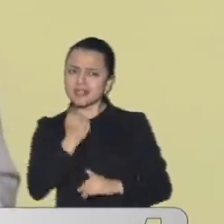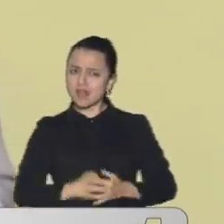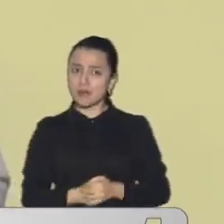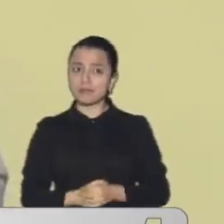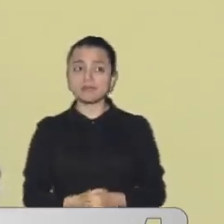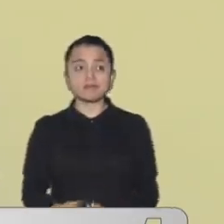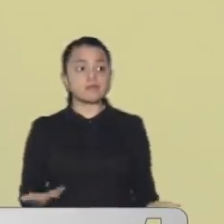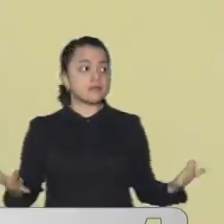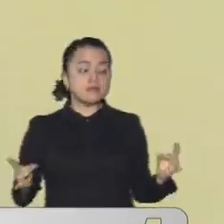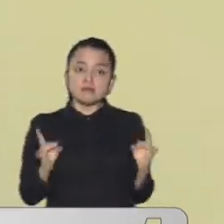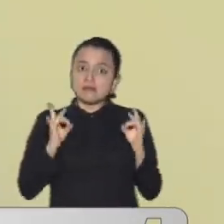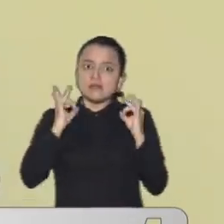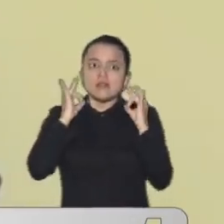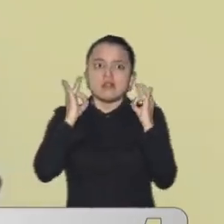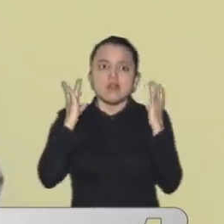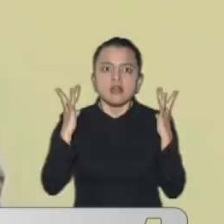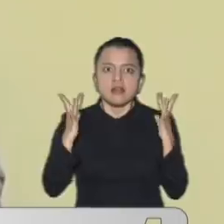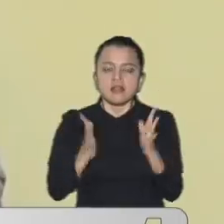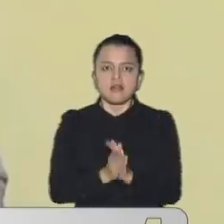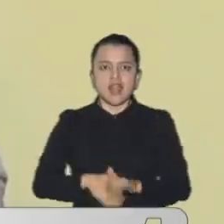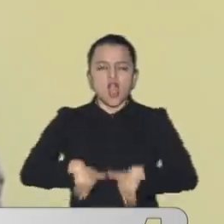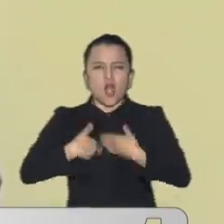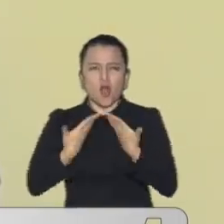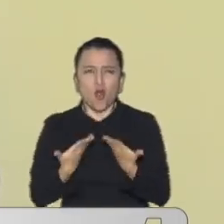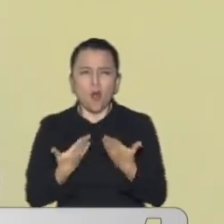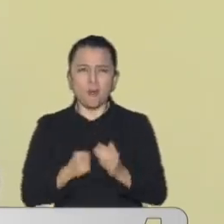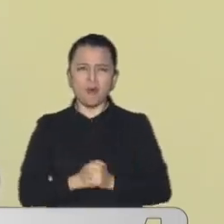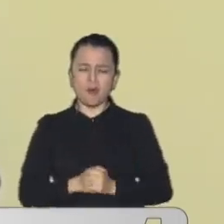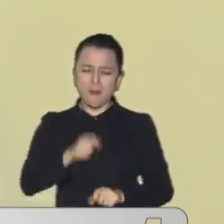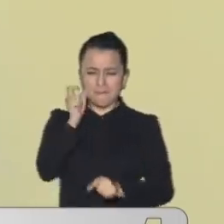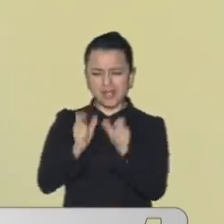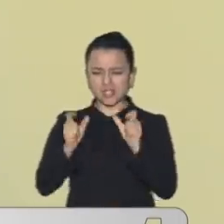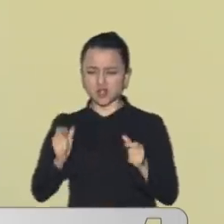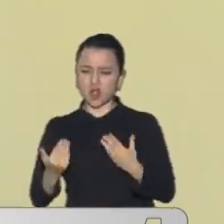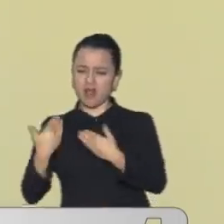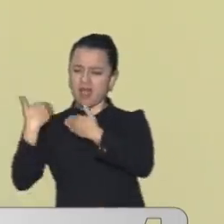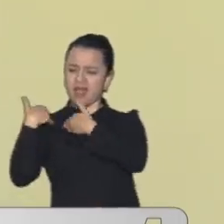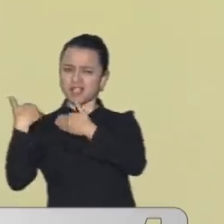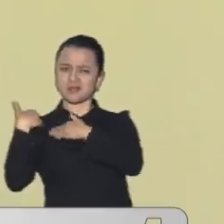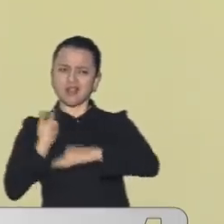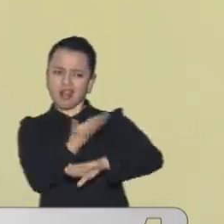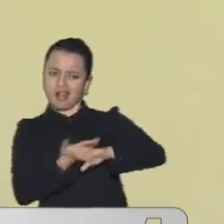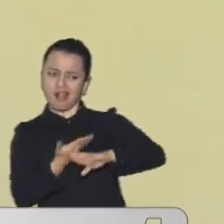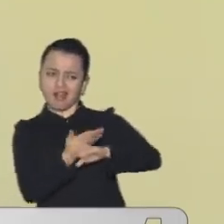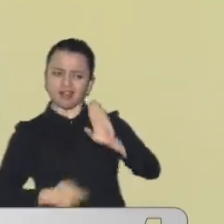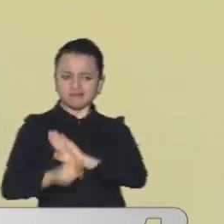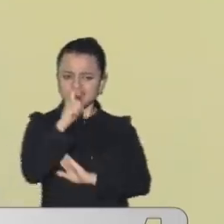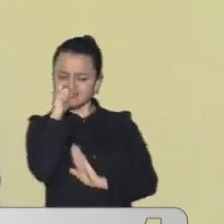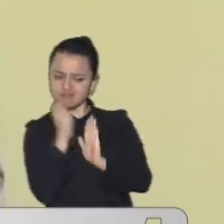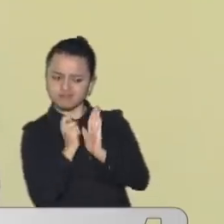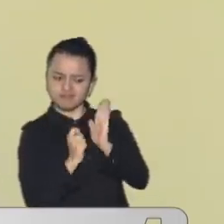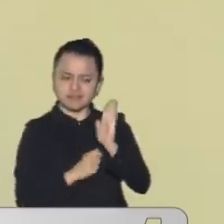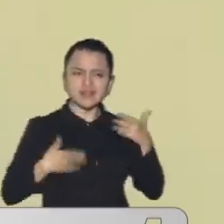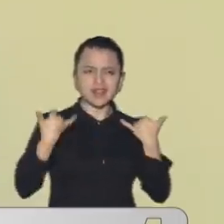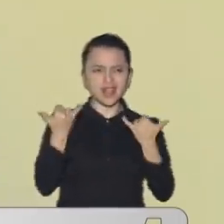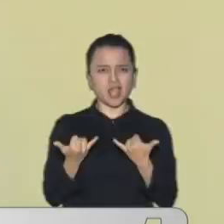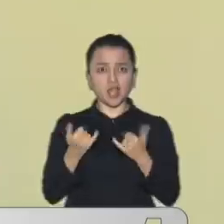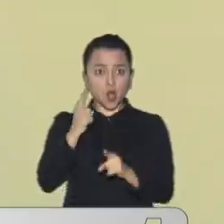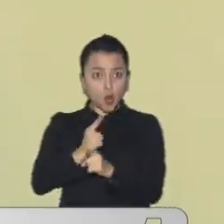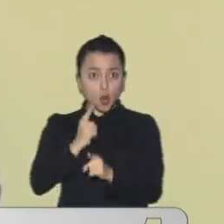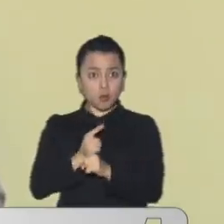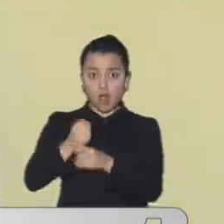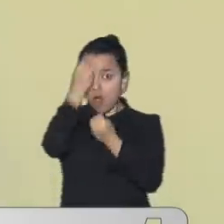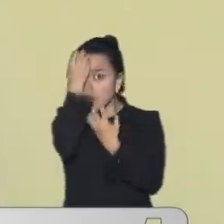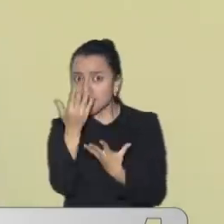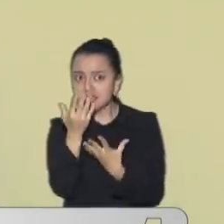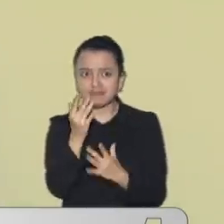Bucaramanga que los funcionarios que están encargados de tomar y decretar las medidas restrictivas para evitar la propagación de COVID-19,